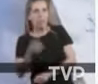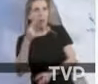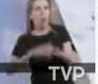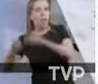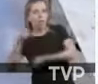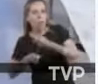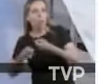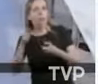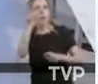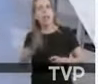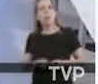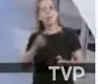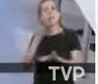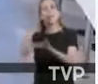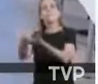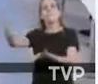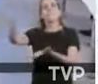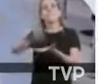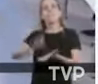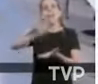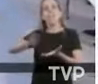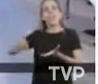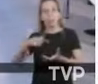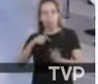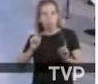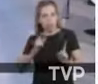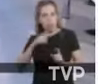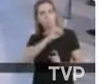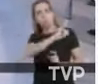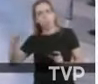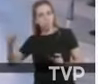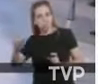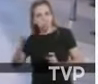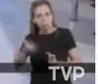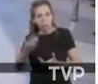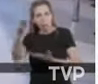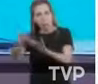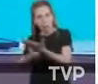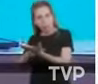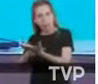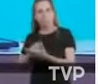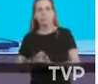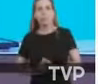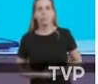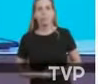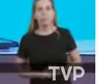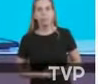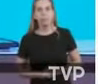quienes contrajeron esta deuda. Y esa causa hoy se ventila en los tribunales federales de la República